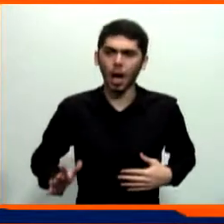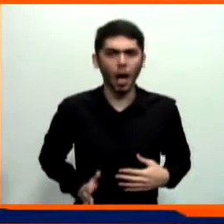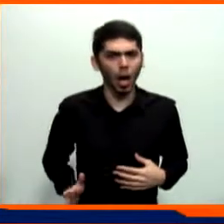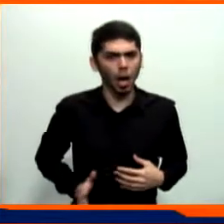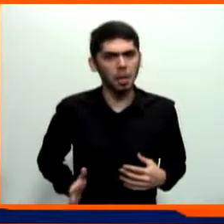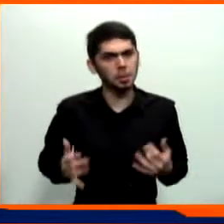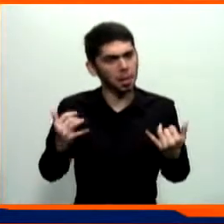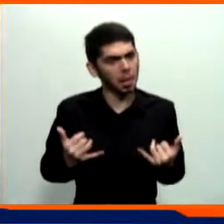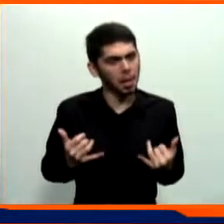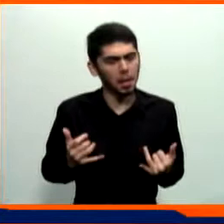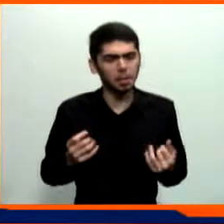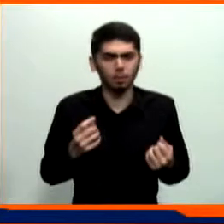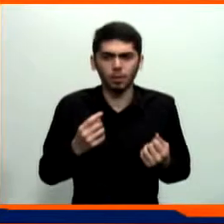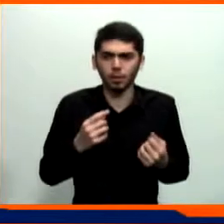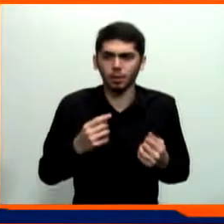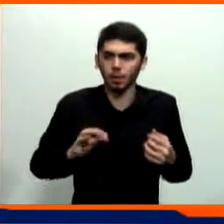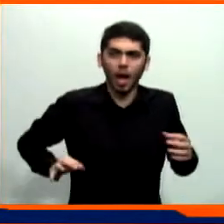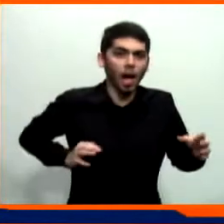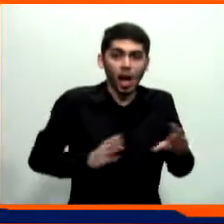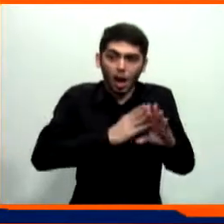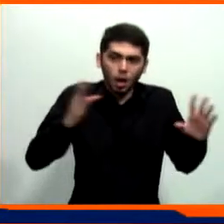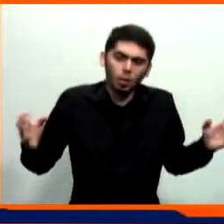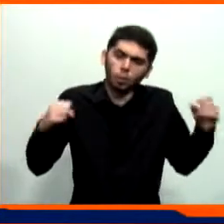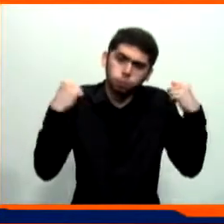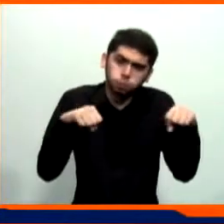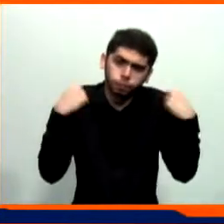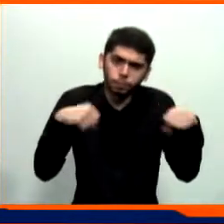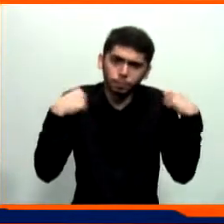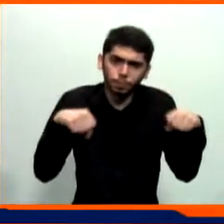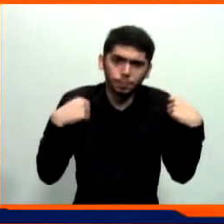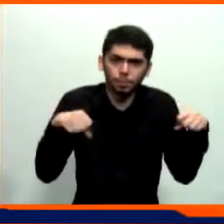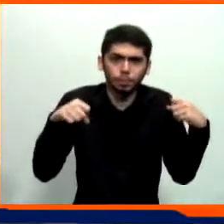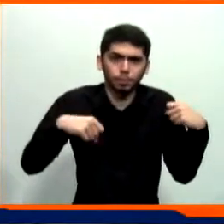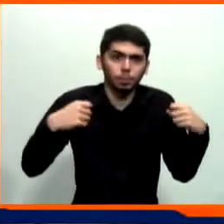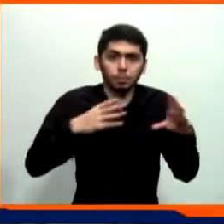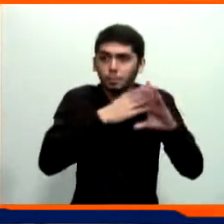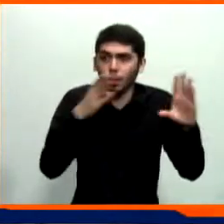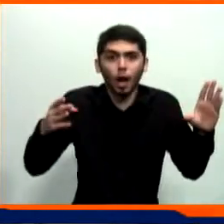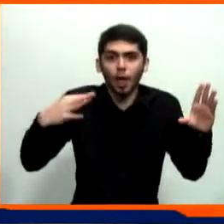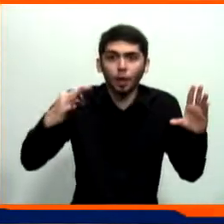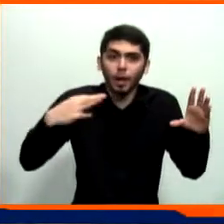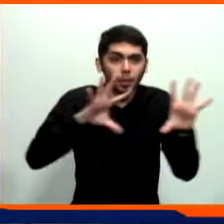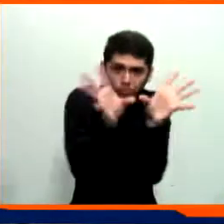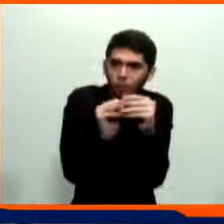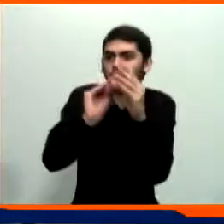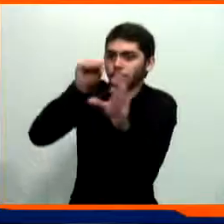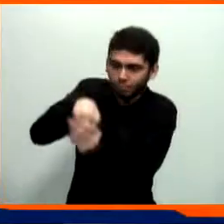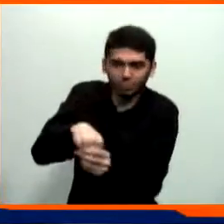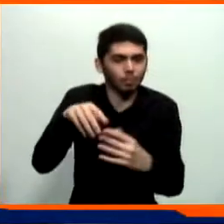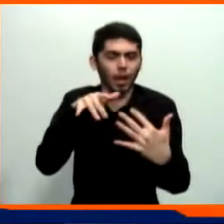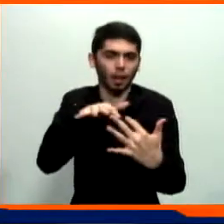demostrar que todo el laburo de todo el año tenemos que volcarlo en este torneo y conseguir el